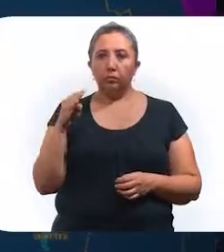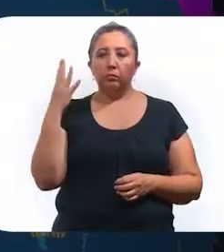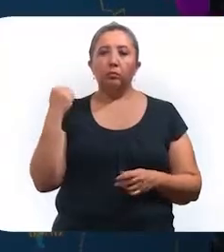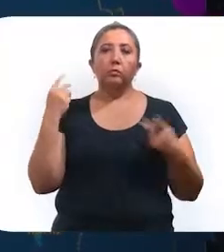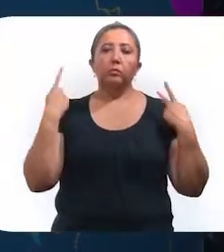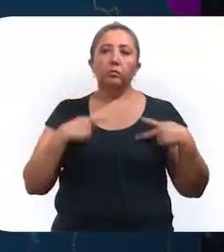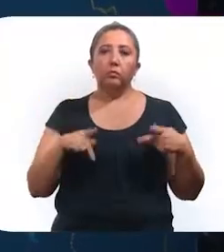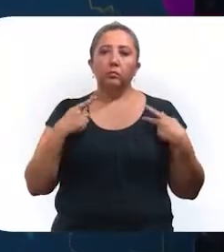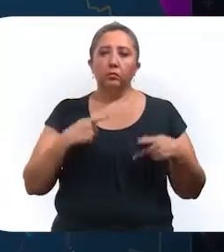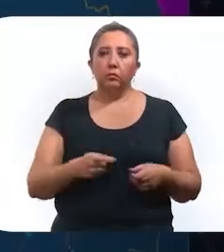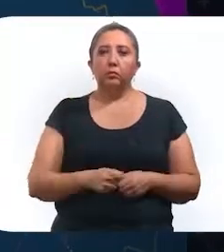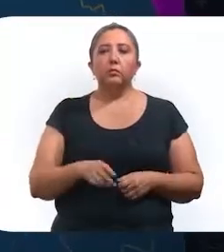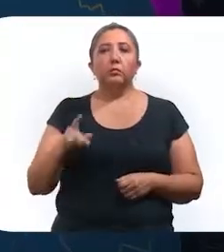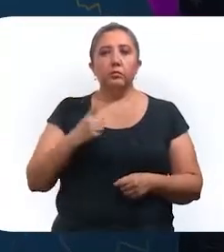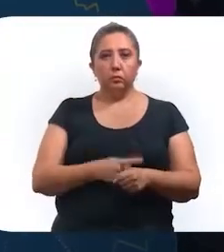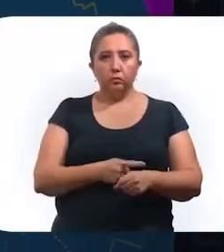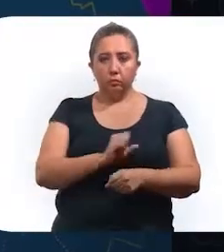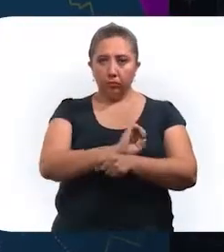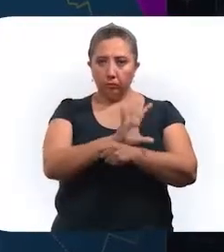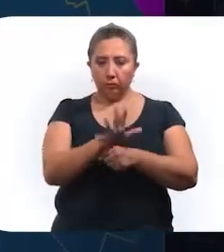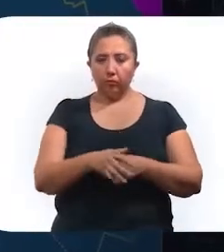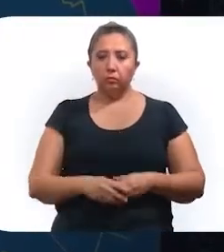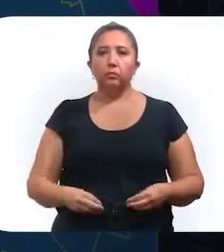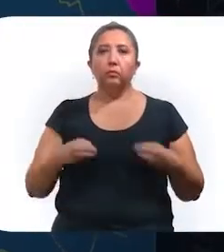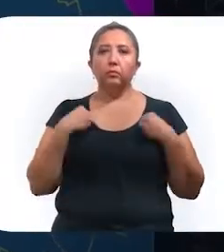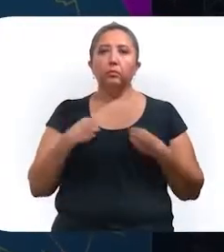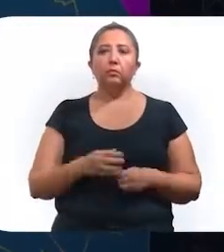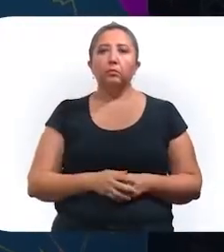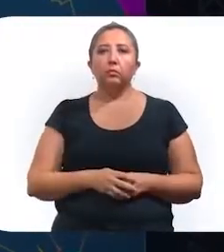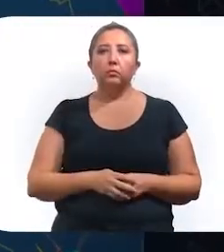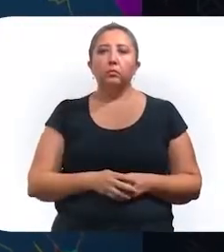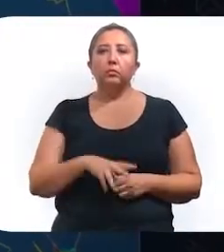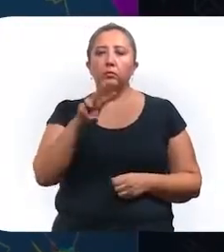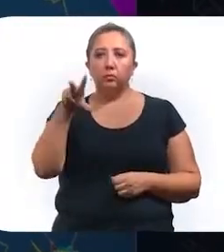51.399 personas contagiadas de coronavirus que viven en